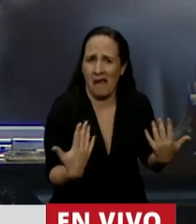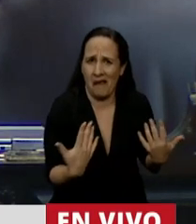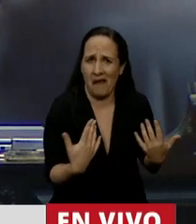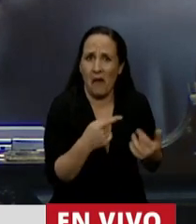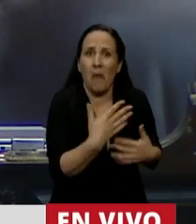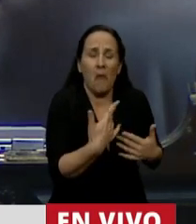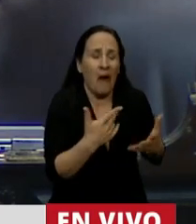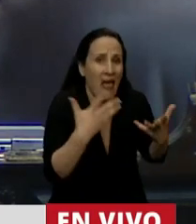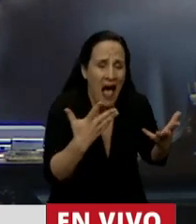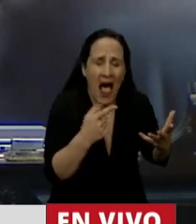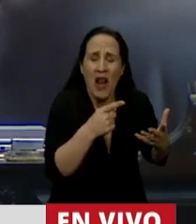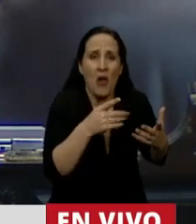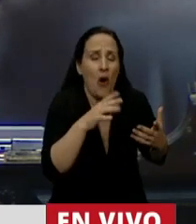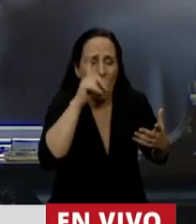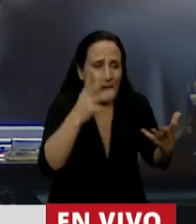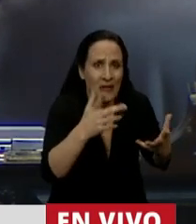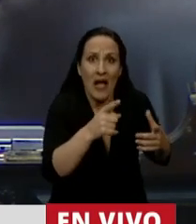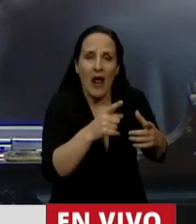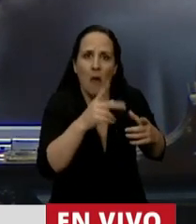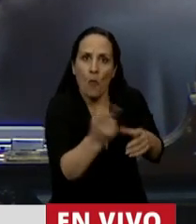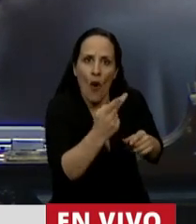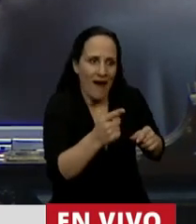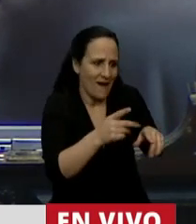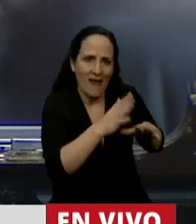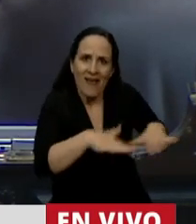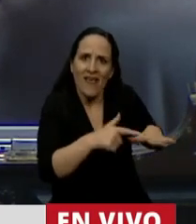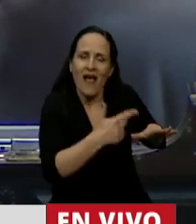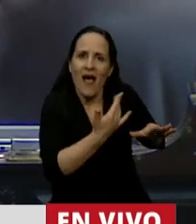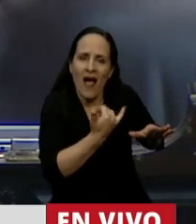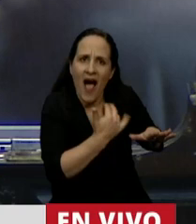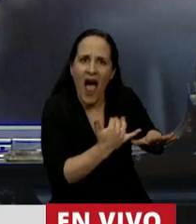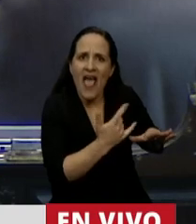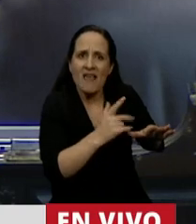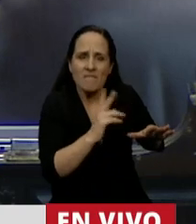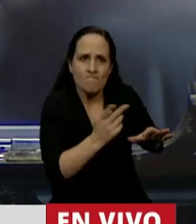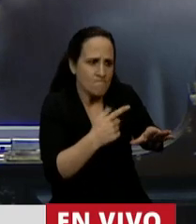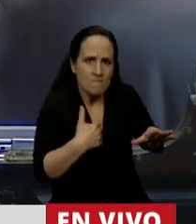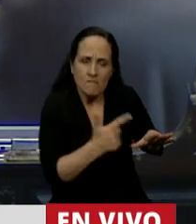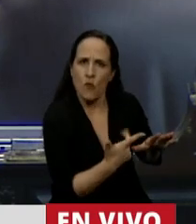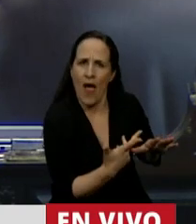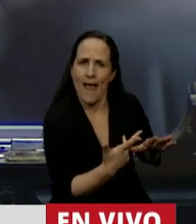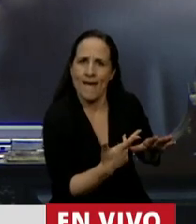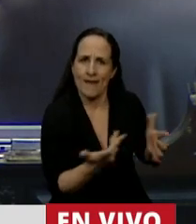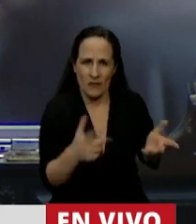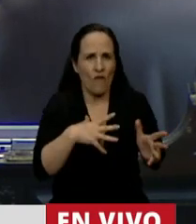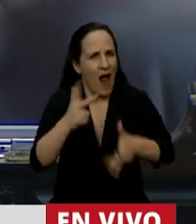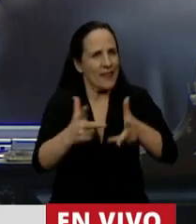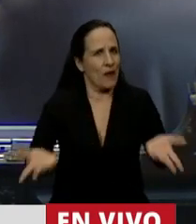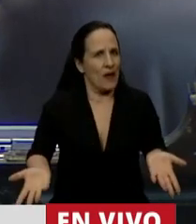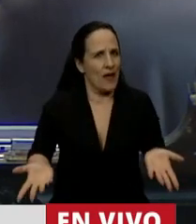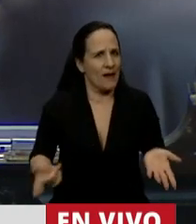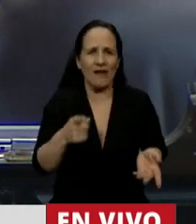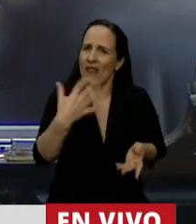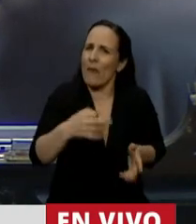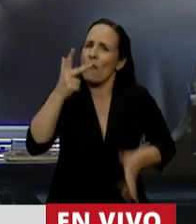alcanzar a llegar a un hospital de dejar otros hijos sin madre esto no estamos hablando que significa poder hablar del